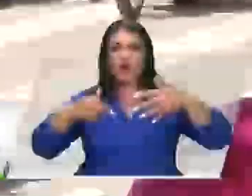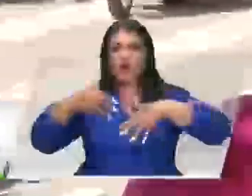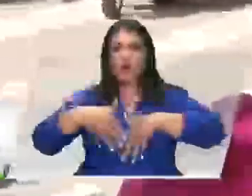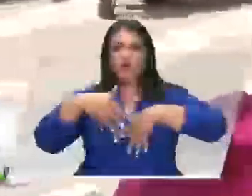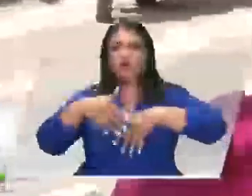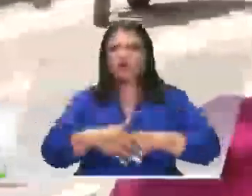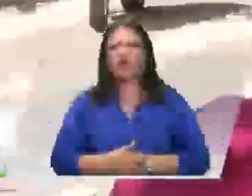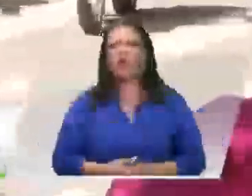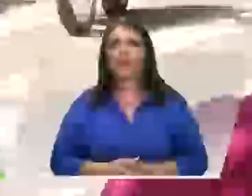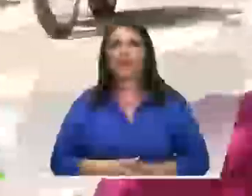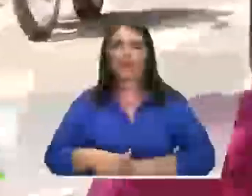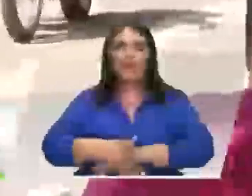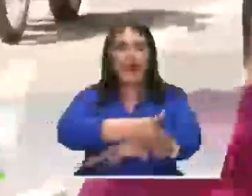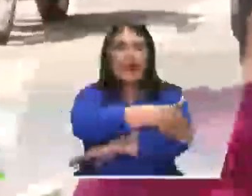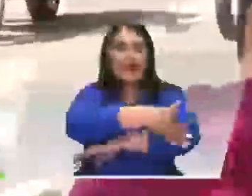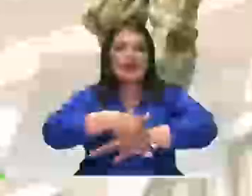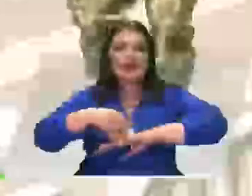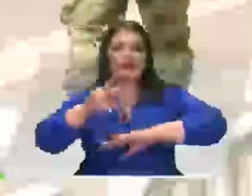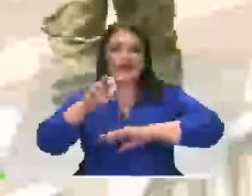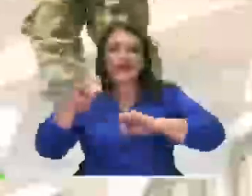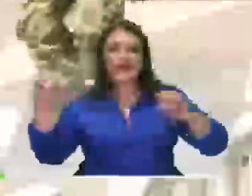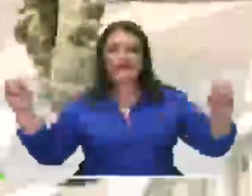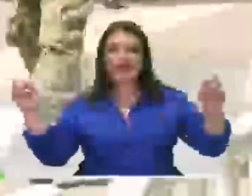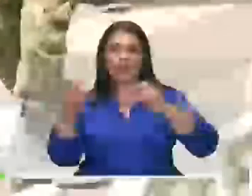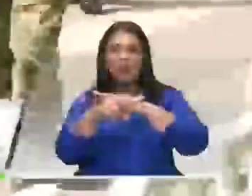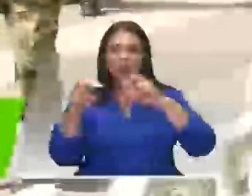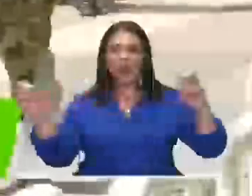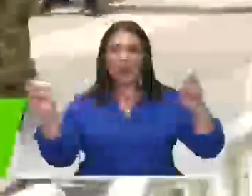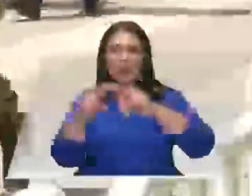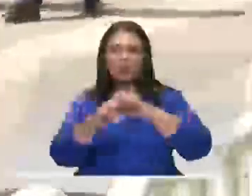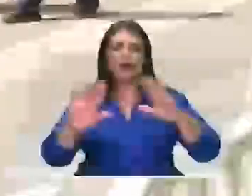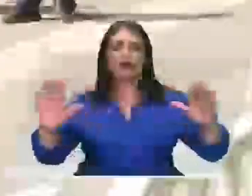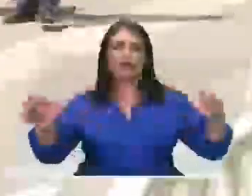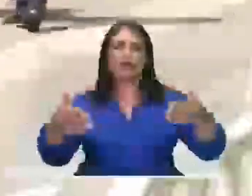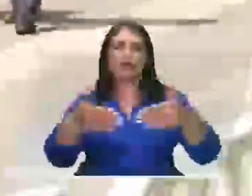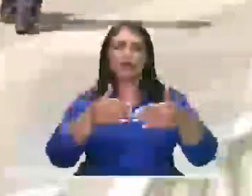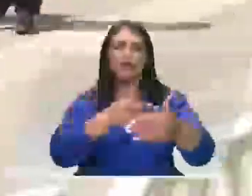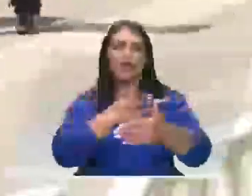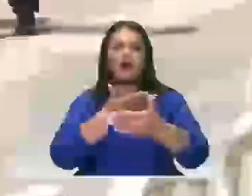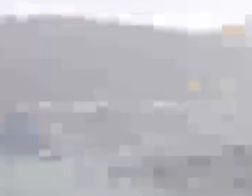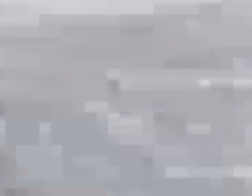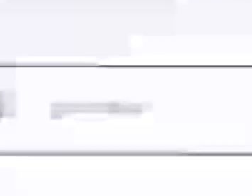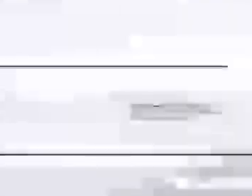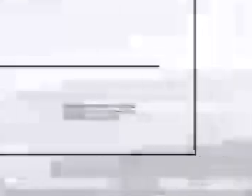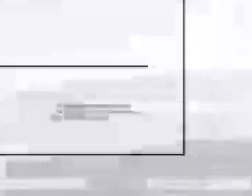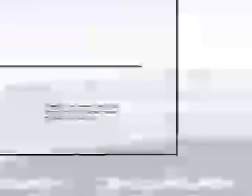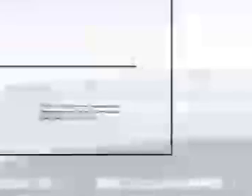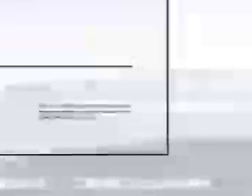carrera 70 y la avenida Oriental presentan cierres viales hasta las 4 de la tarde.